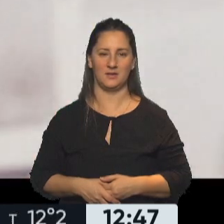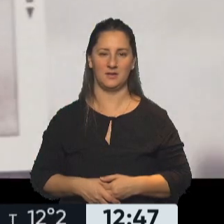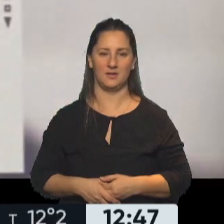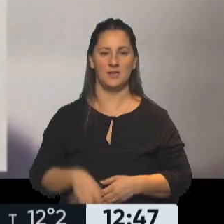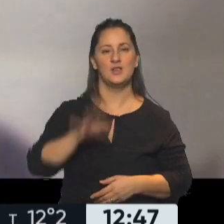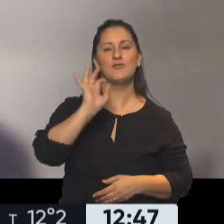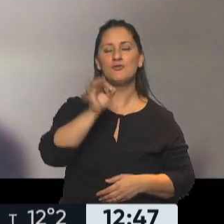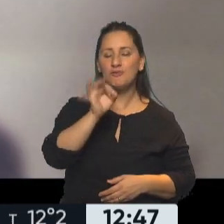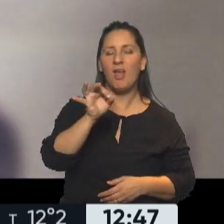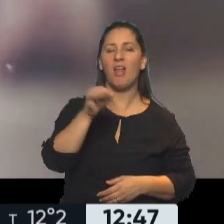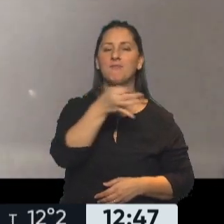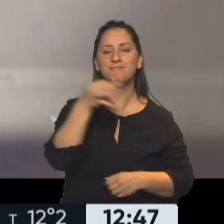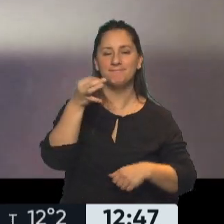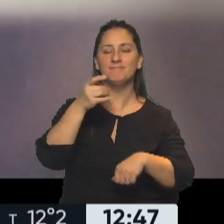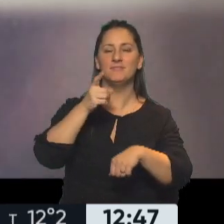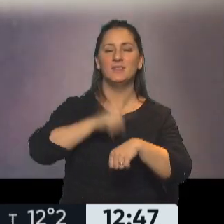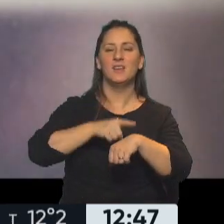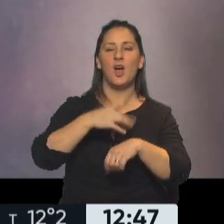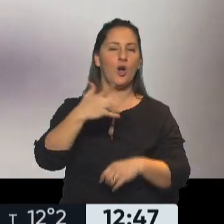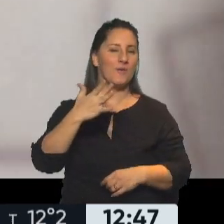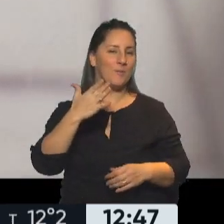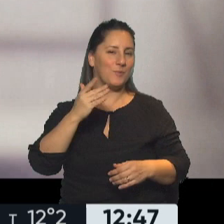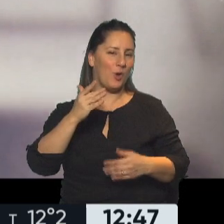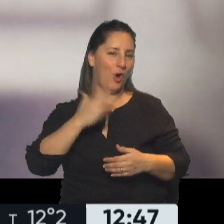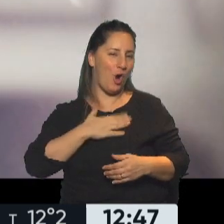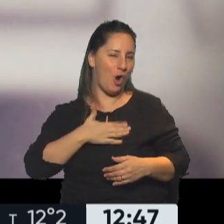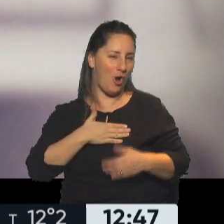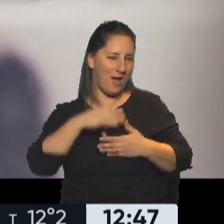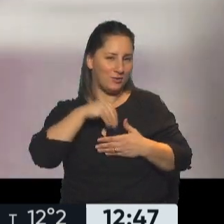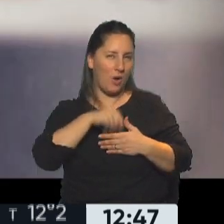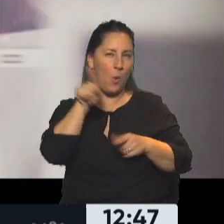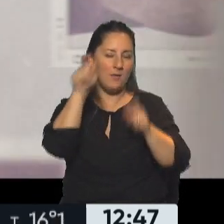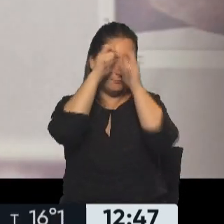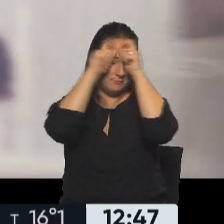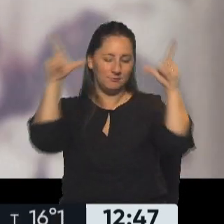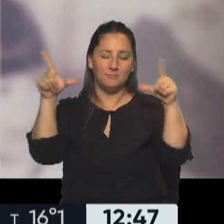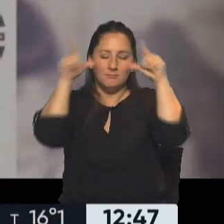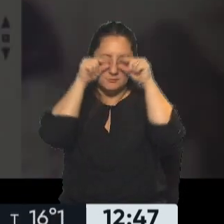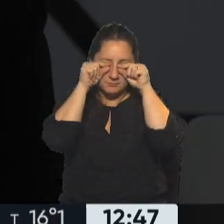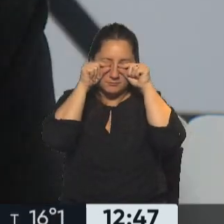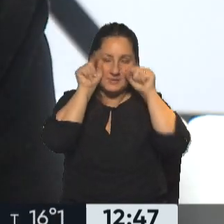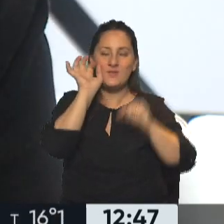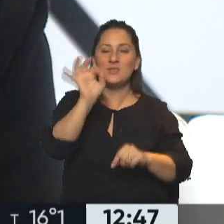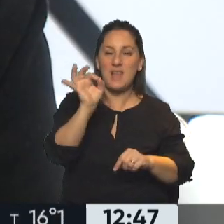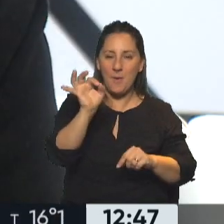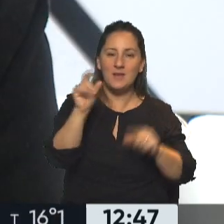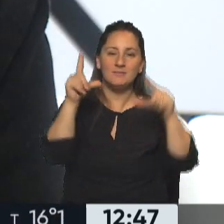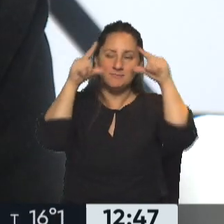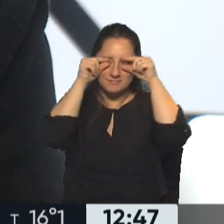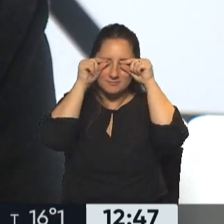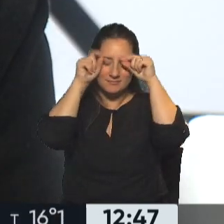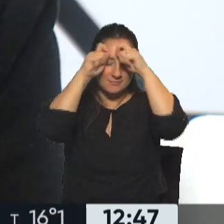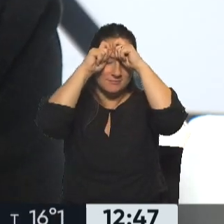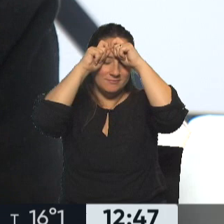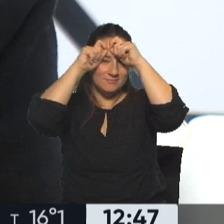Sé que es contrafáctico, pero en tu corazón vos, si cerrás los ojos, seguramente sabés, y podés cerrar los ojos ahora y